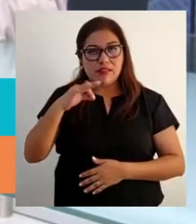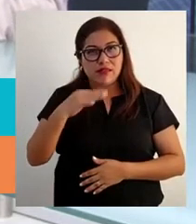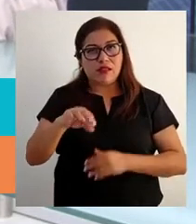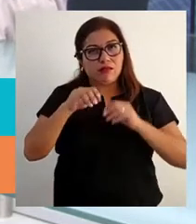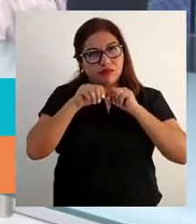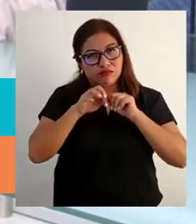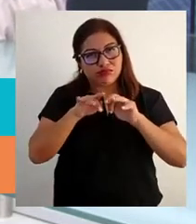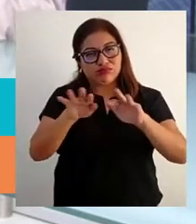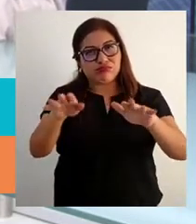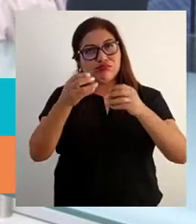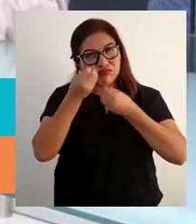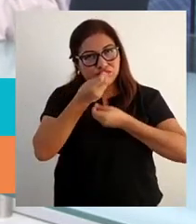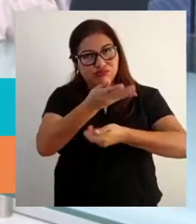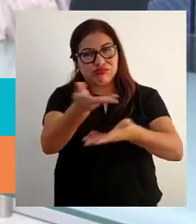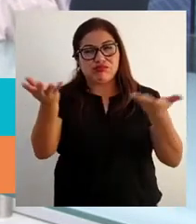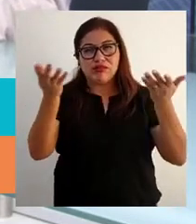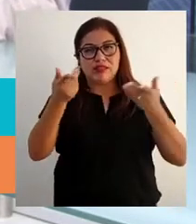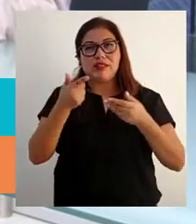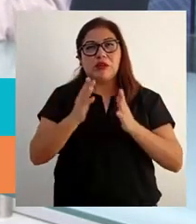favor, familiares de